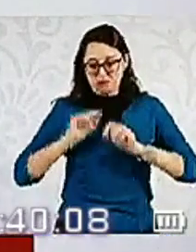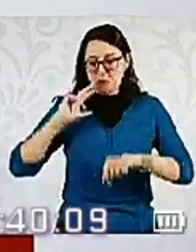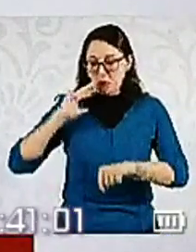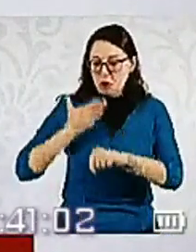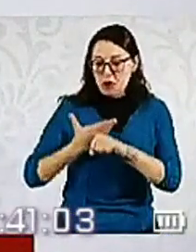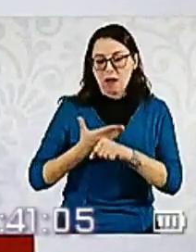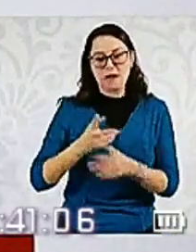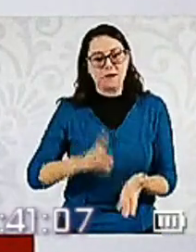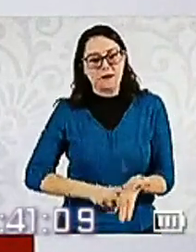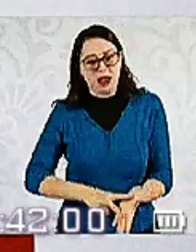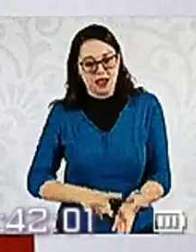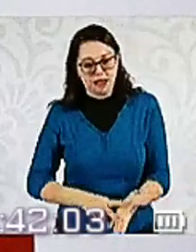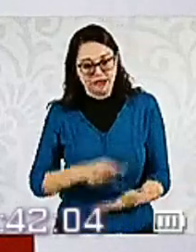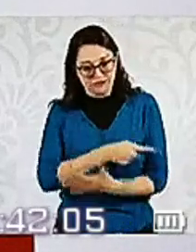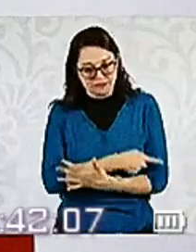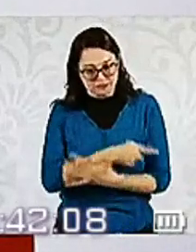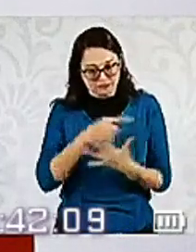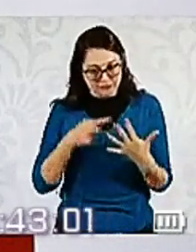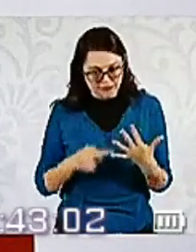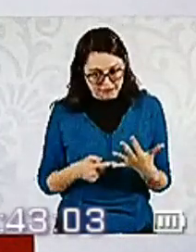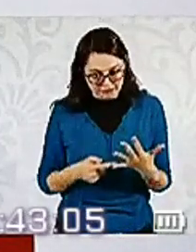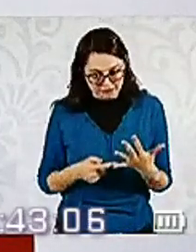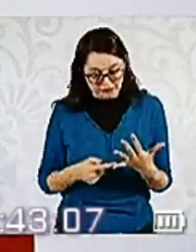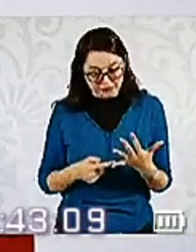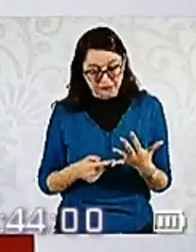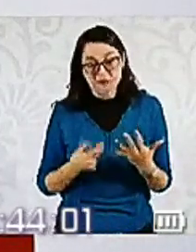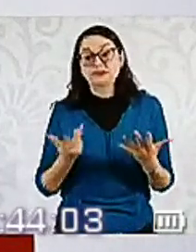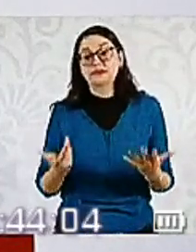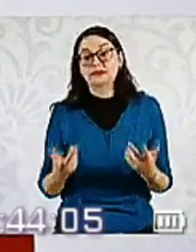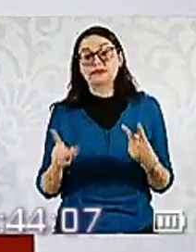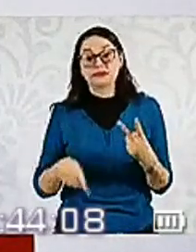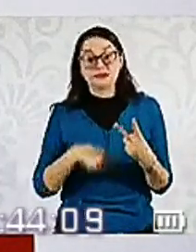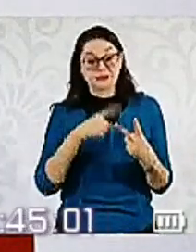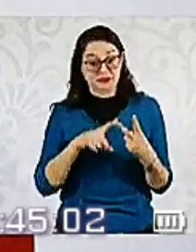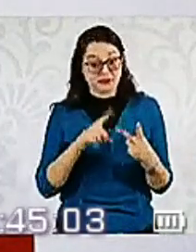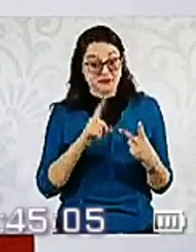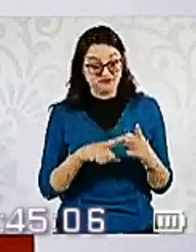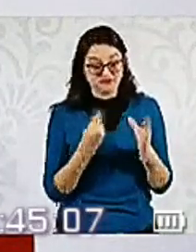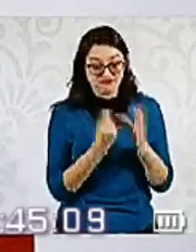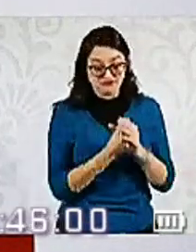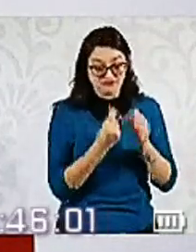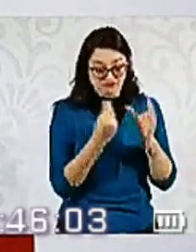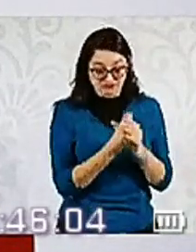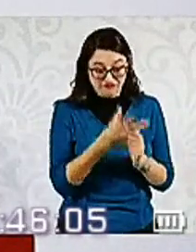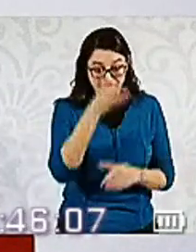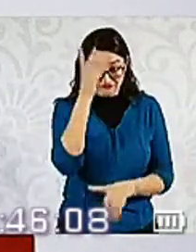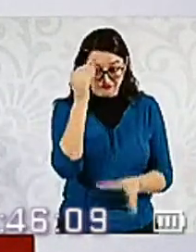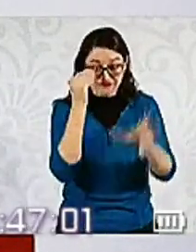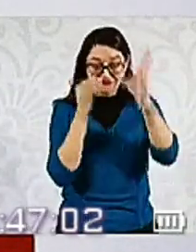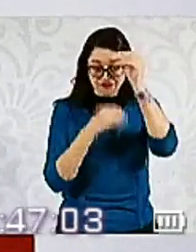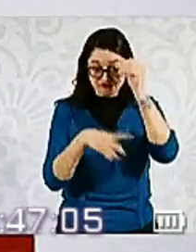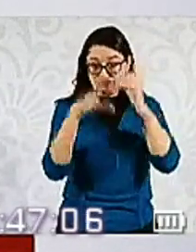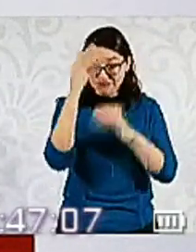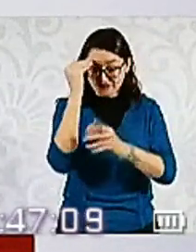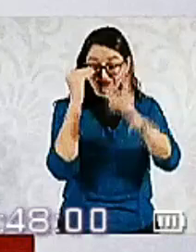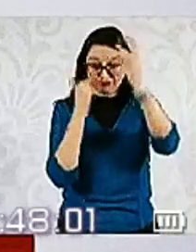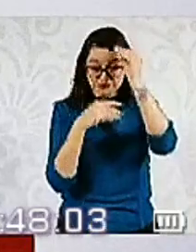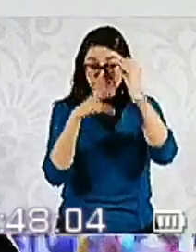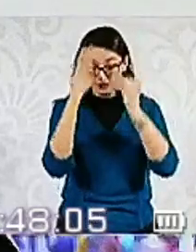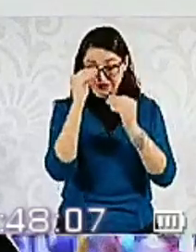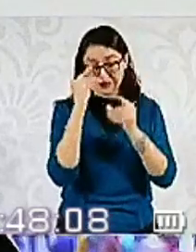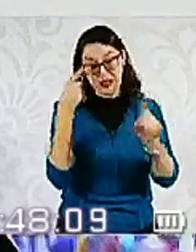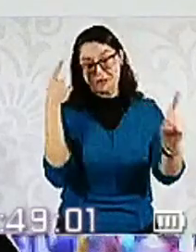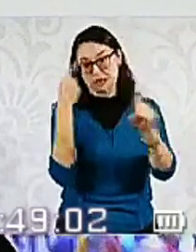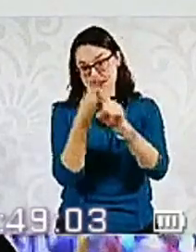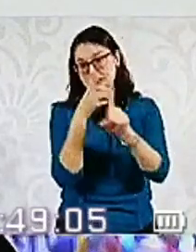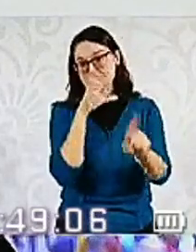valores. Y acompañarlo de capacitación, porque esta capacitación técnica también ayuda al cumplimiento de las